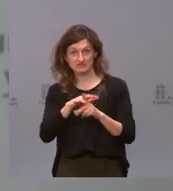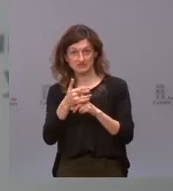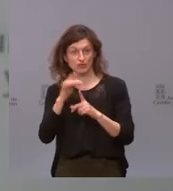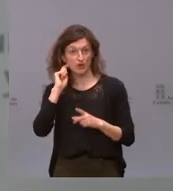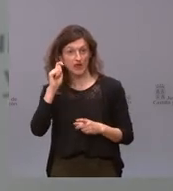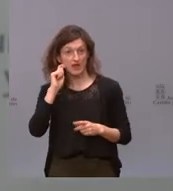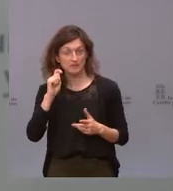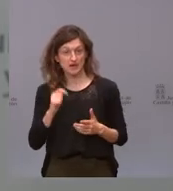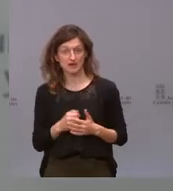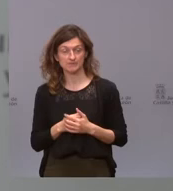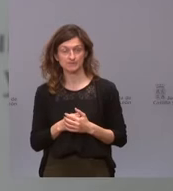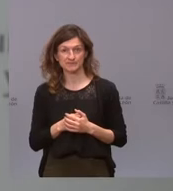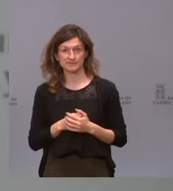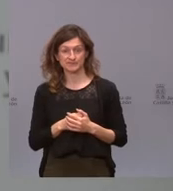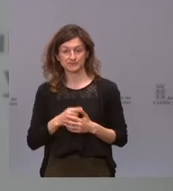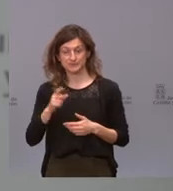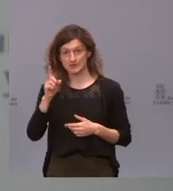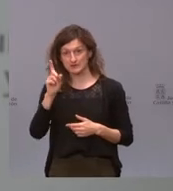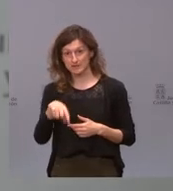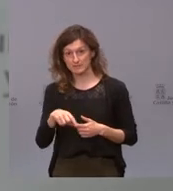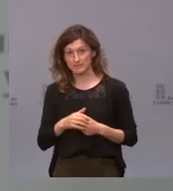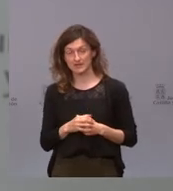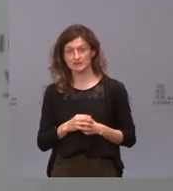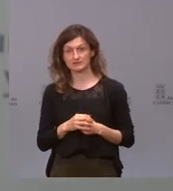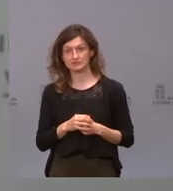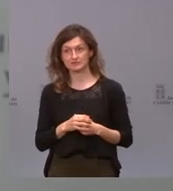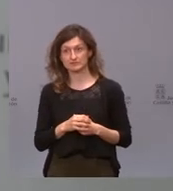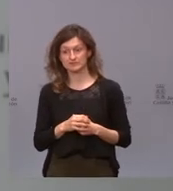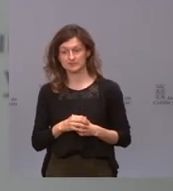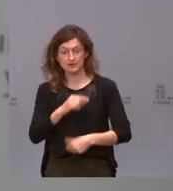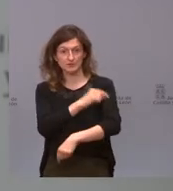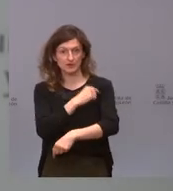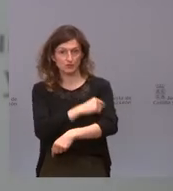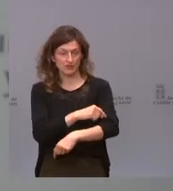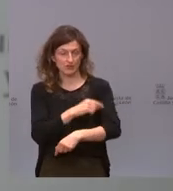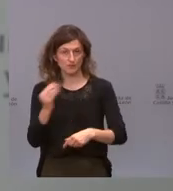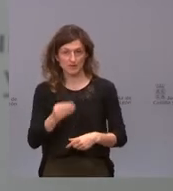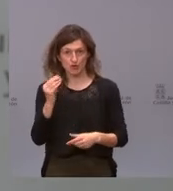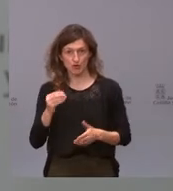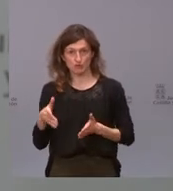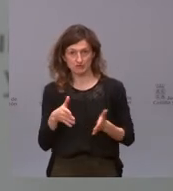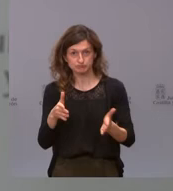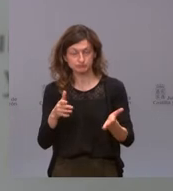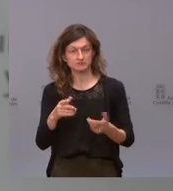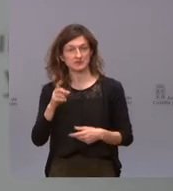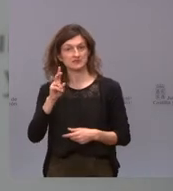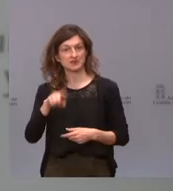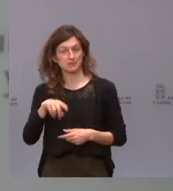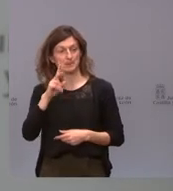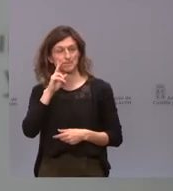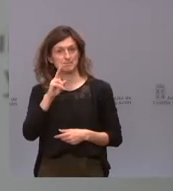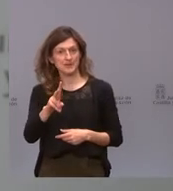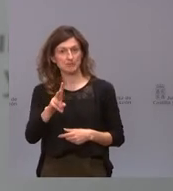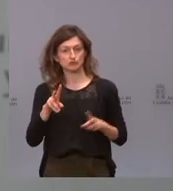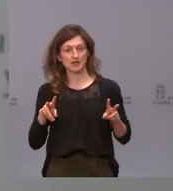incrementan los pasos de la de la vacunación y ya vemos pues ese